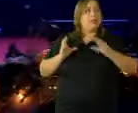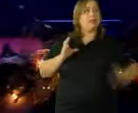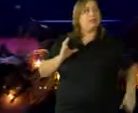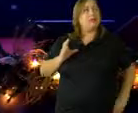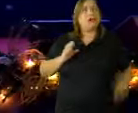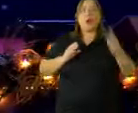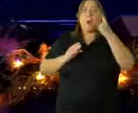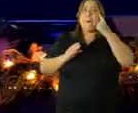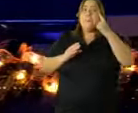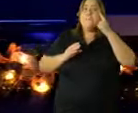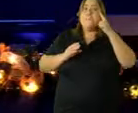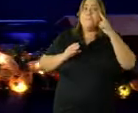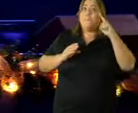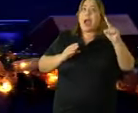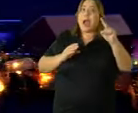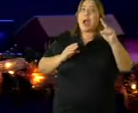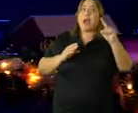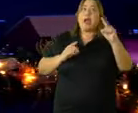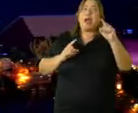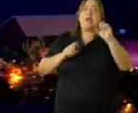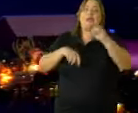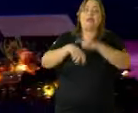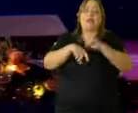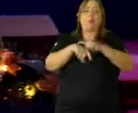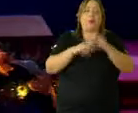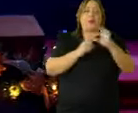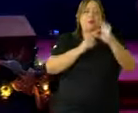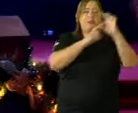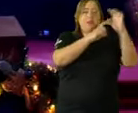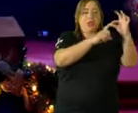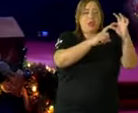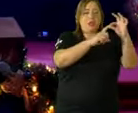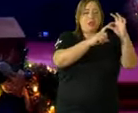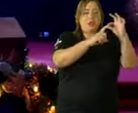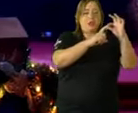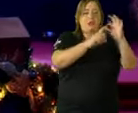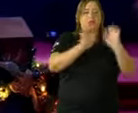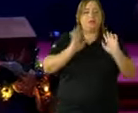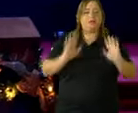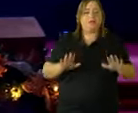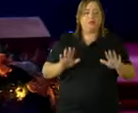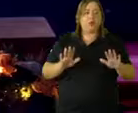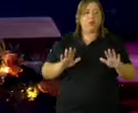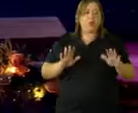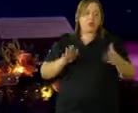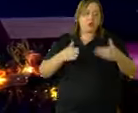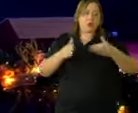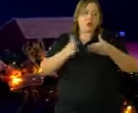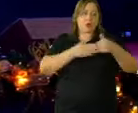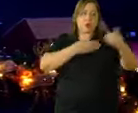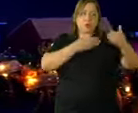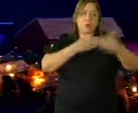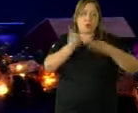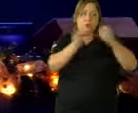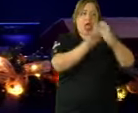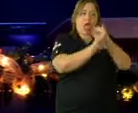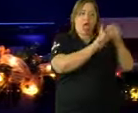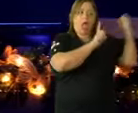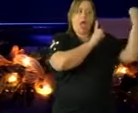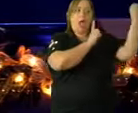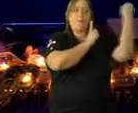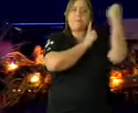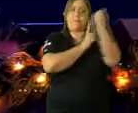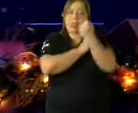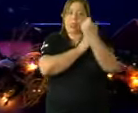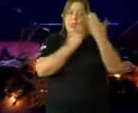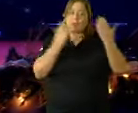un tiempo especial. Entendí que a pesar del entorno que me rodeaba, que quizás no era el mejor porque no era